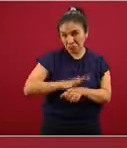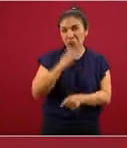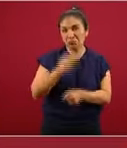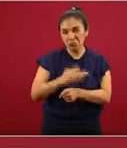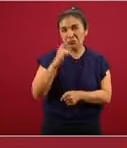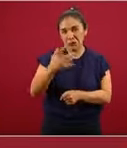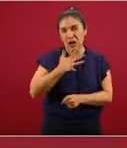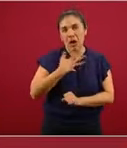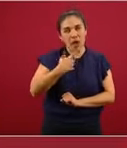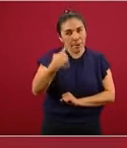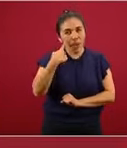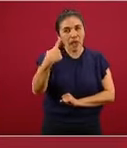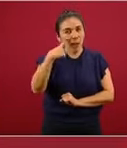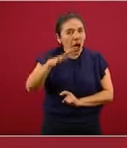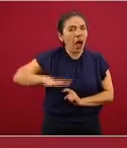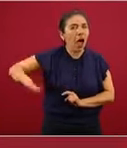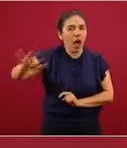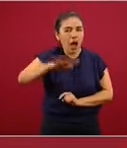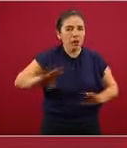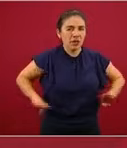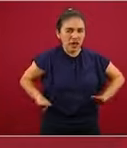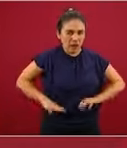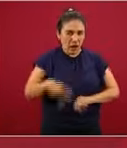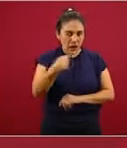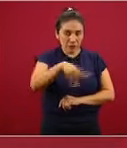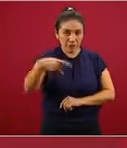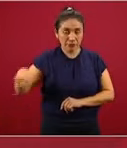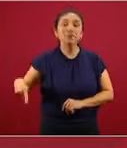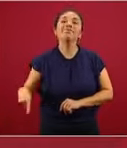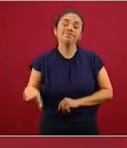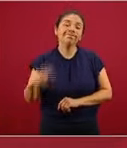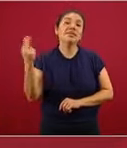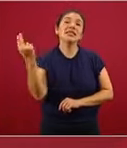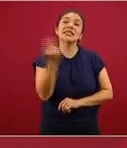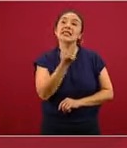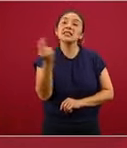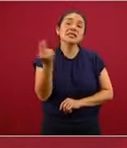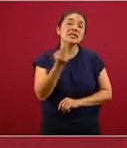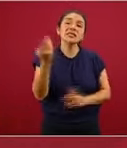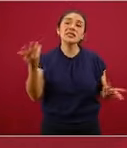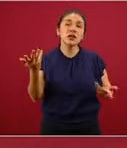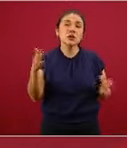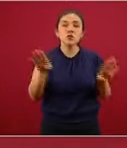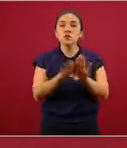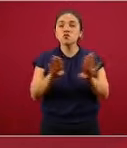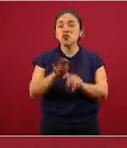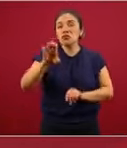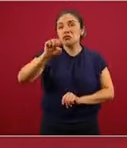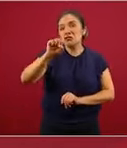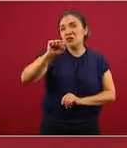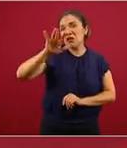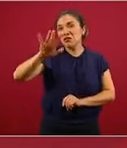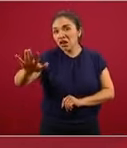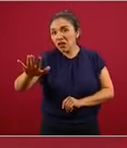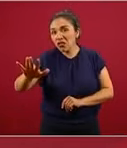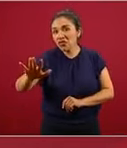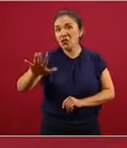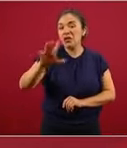que está determinada también por muchos factores, se necesitaría entre 65